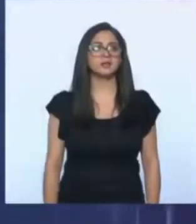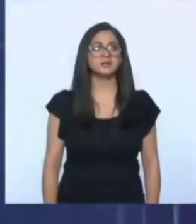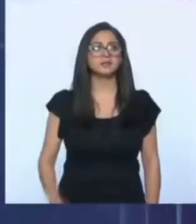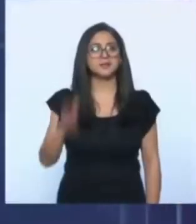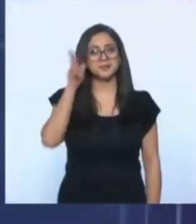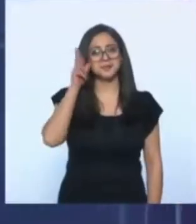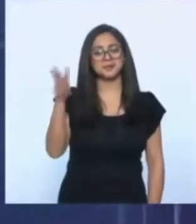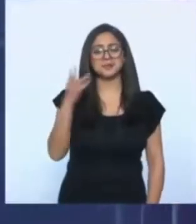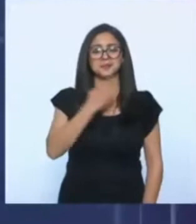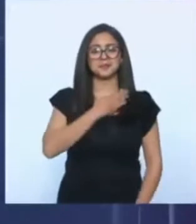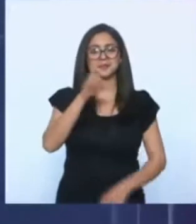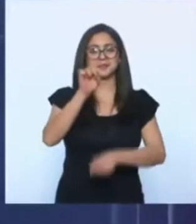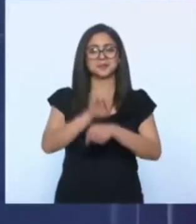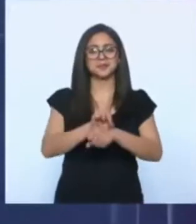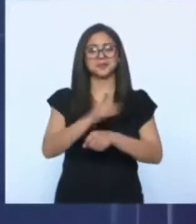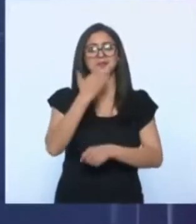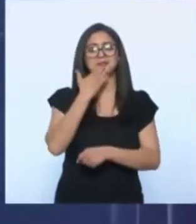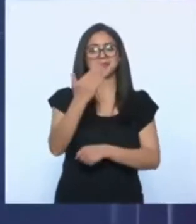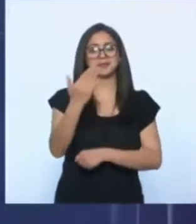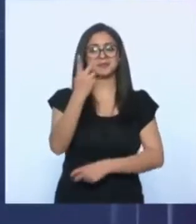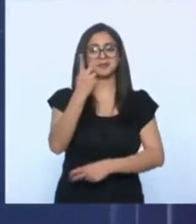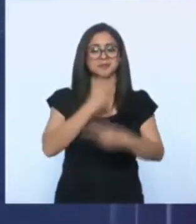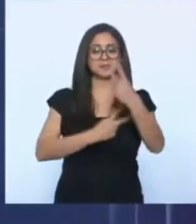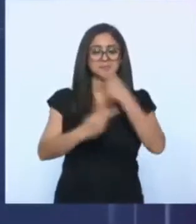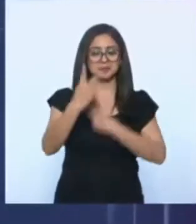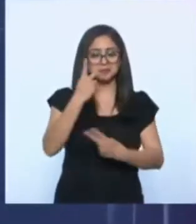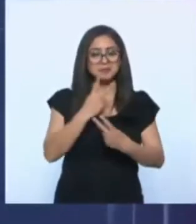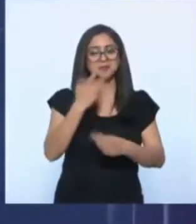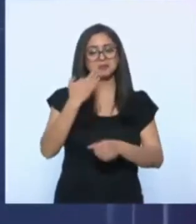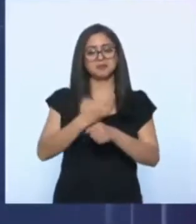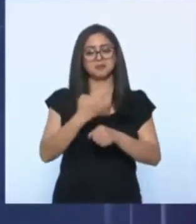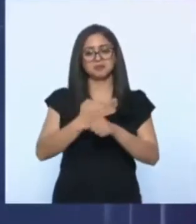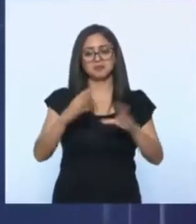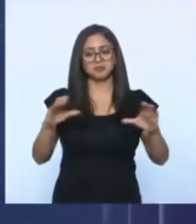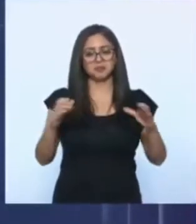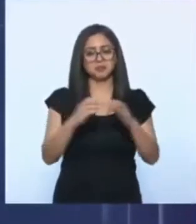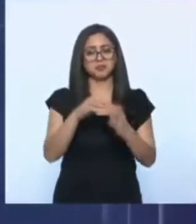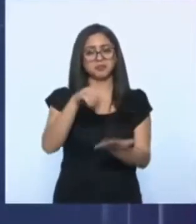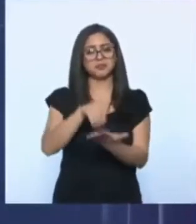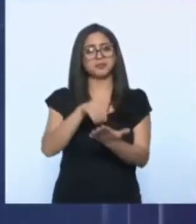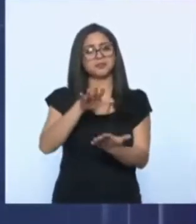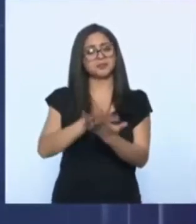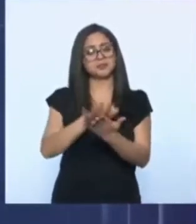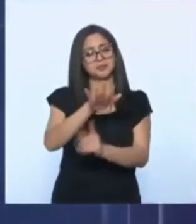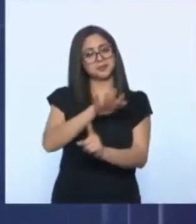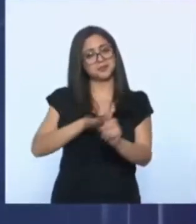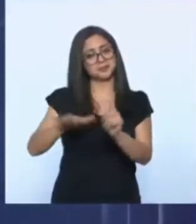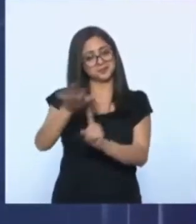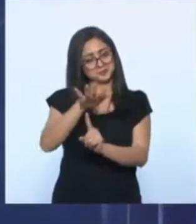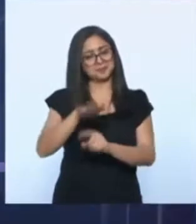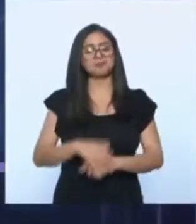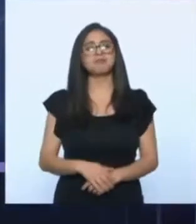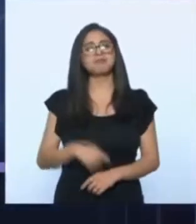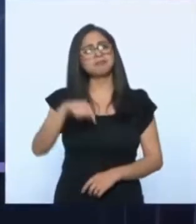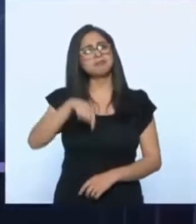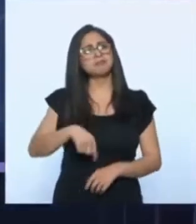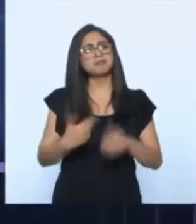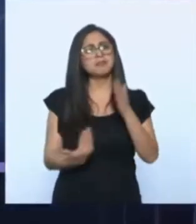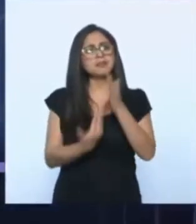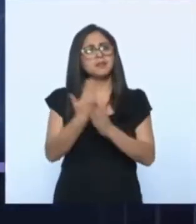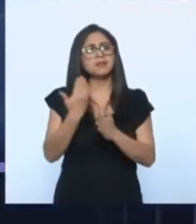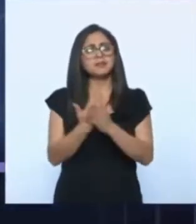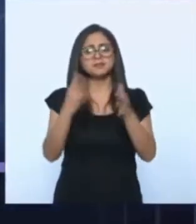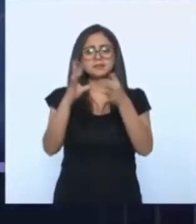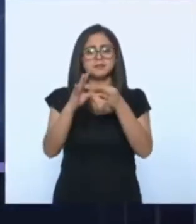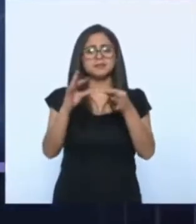Hola, ¿qué tal? Muy buenos días, bienvenidas, bienvenidos a este su espacio de Agenda y Contexto. Esta mañana vamos a hablar de las metas